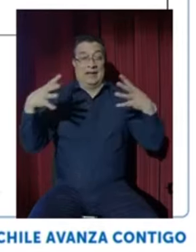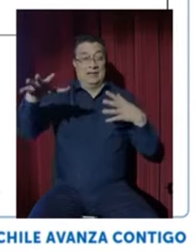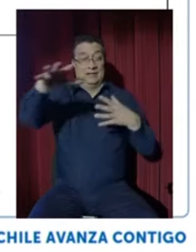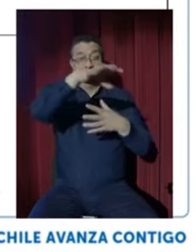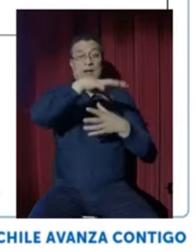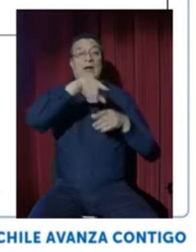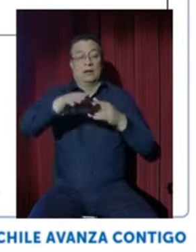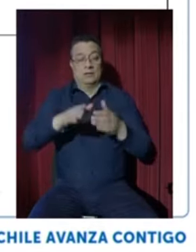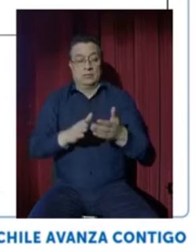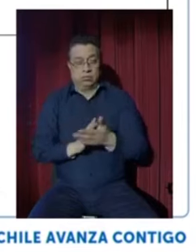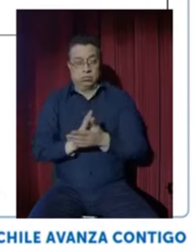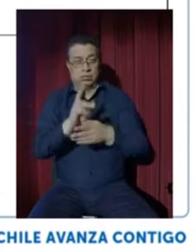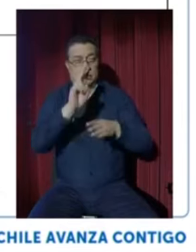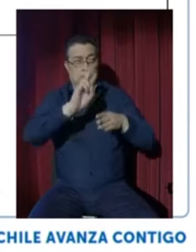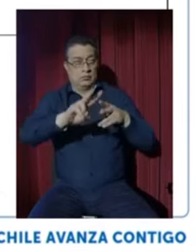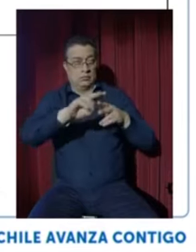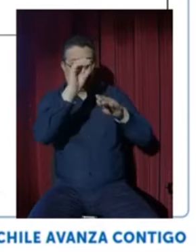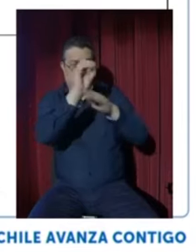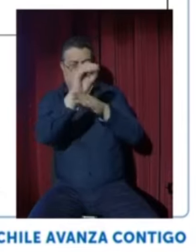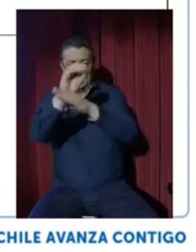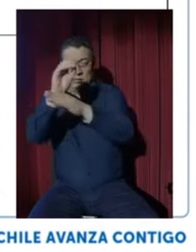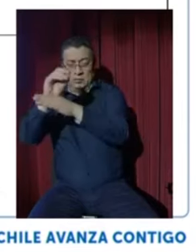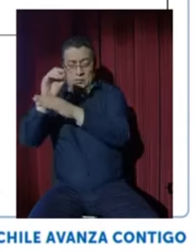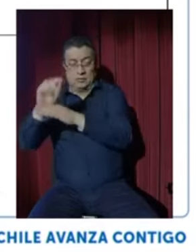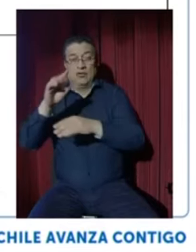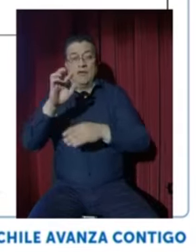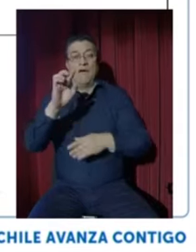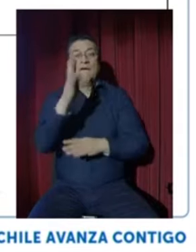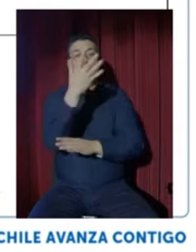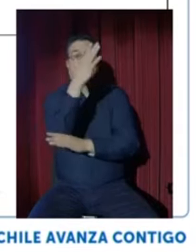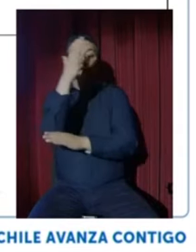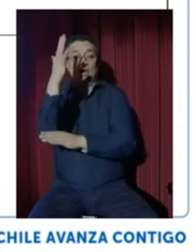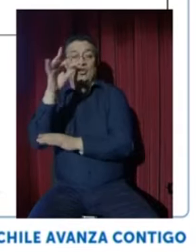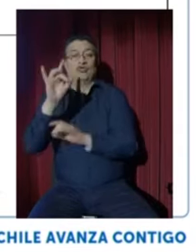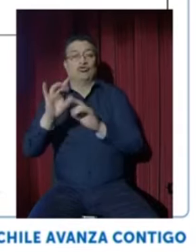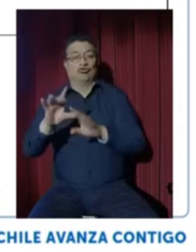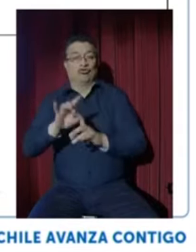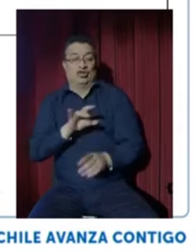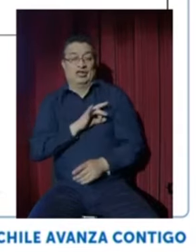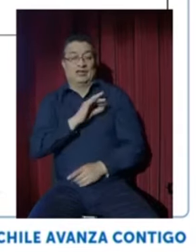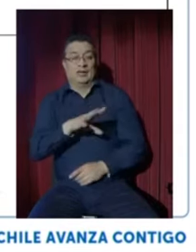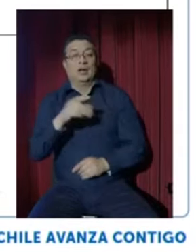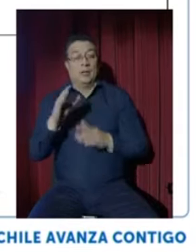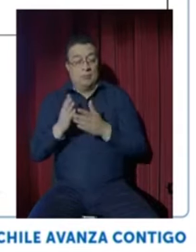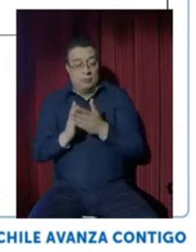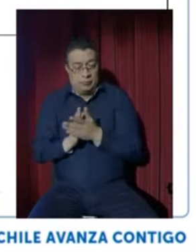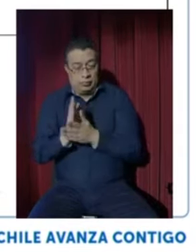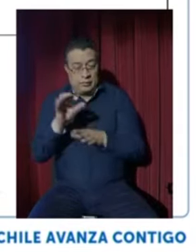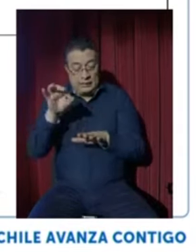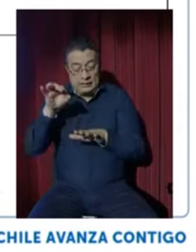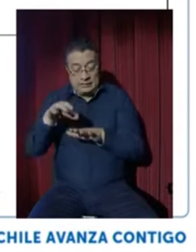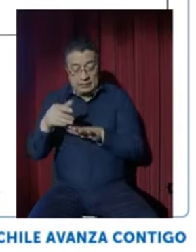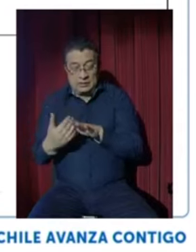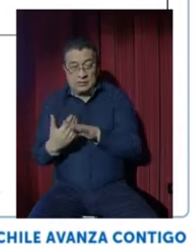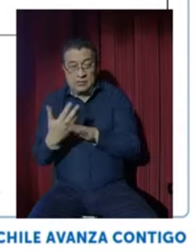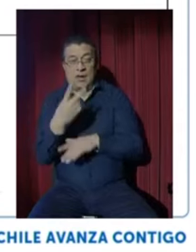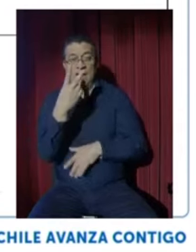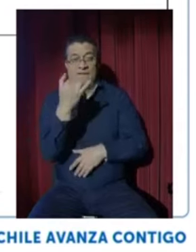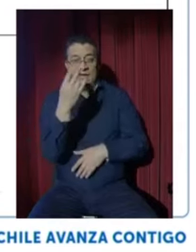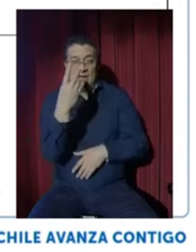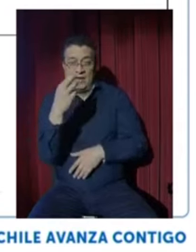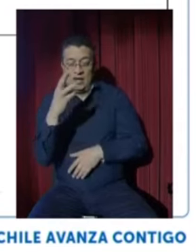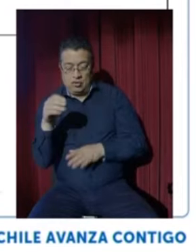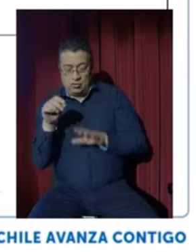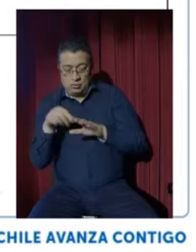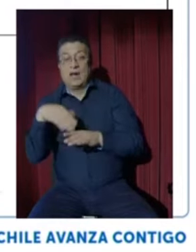iniciar proceso de restauración de bosque nativo e incluye actividades desde la recolección de semilla el fortalecimiento de vivero hasta el